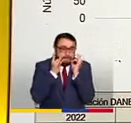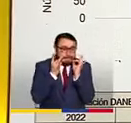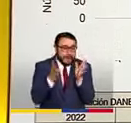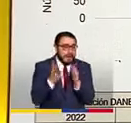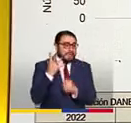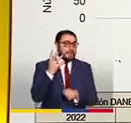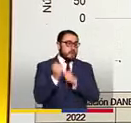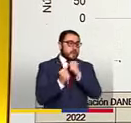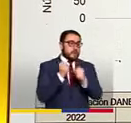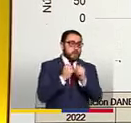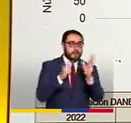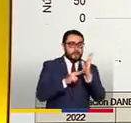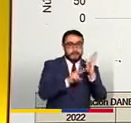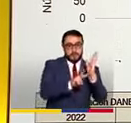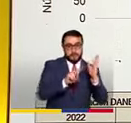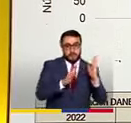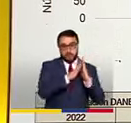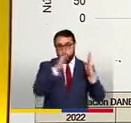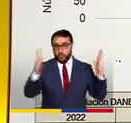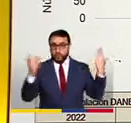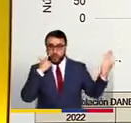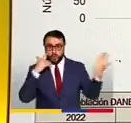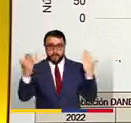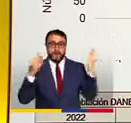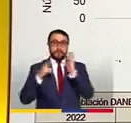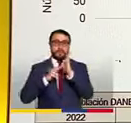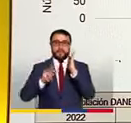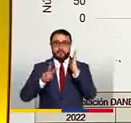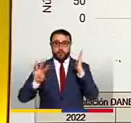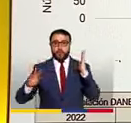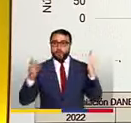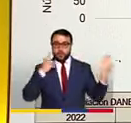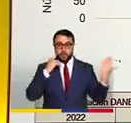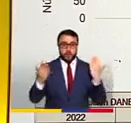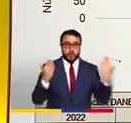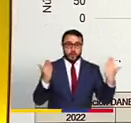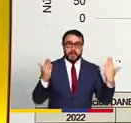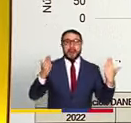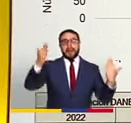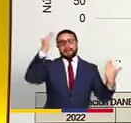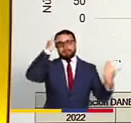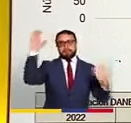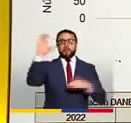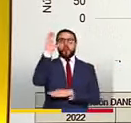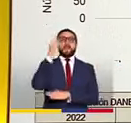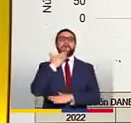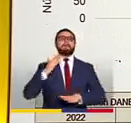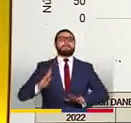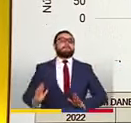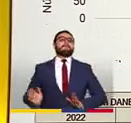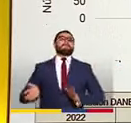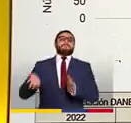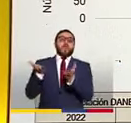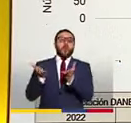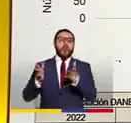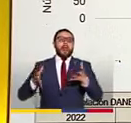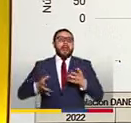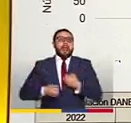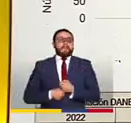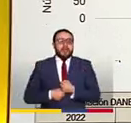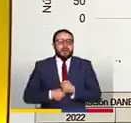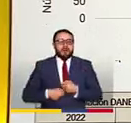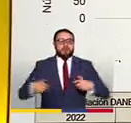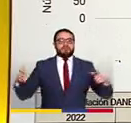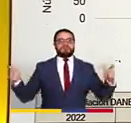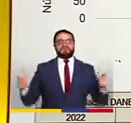años 2022-2024. Aquí sabemos si el país está mejorando en términos del hambre o no.